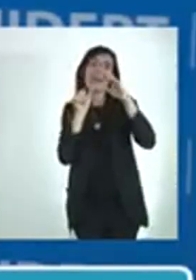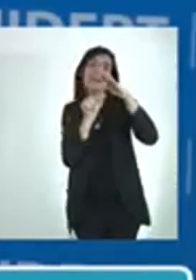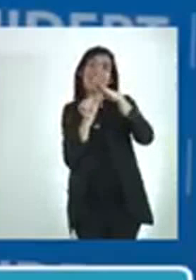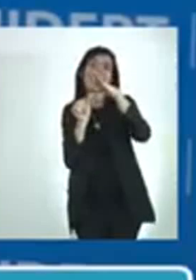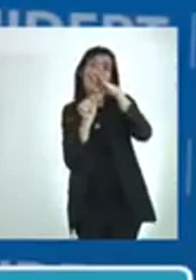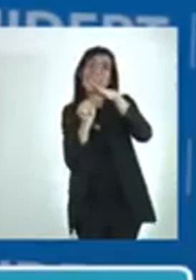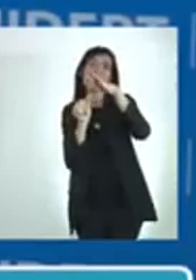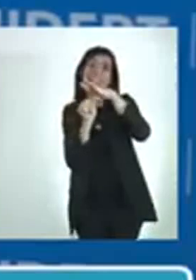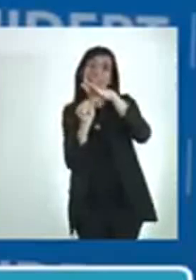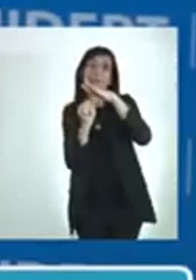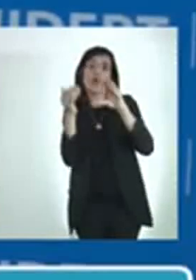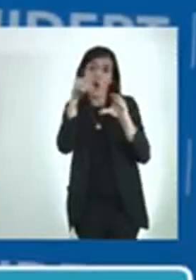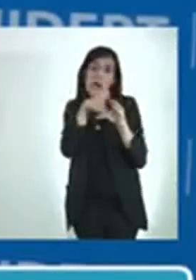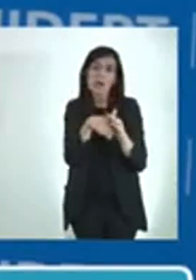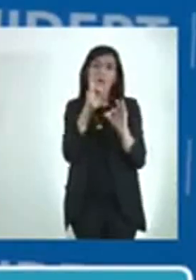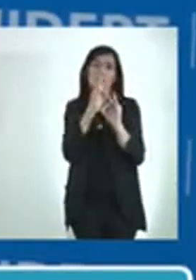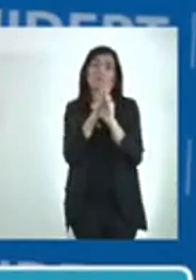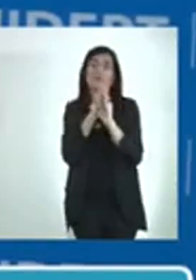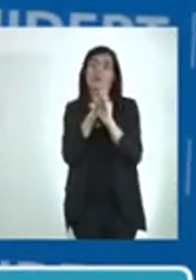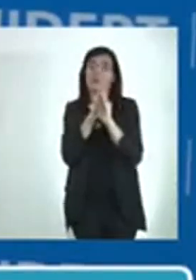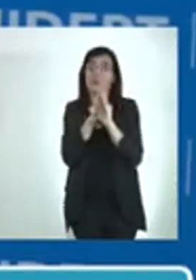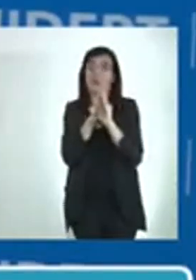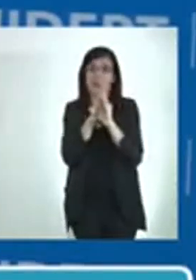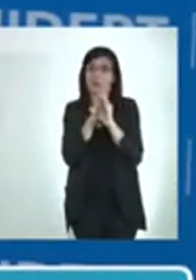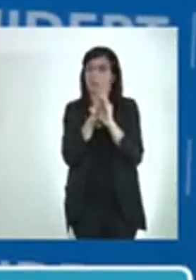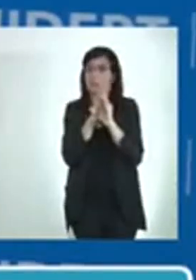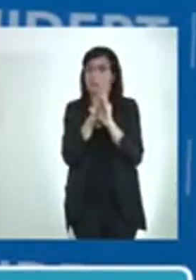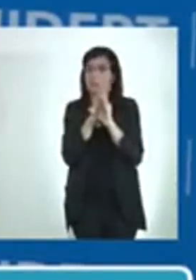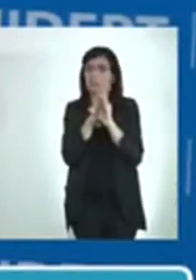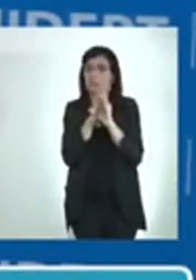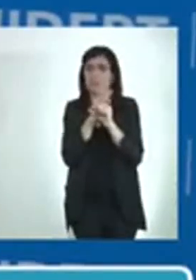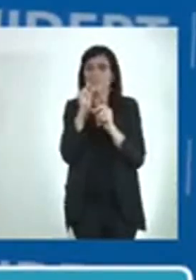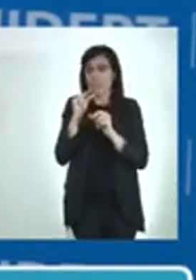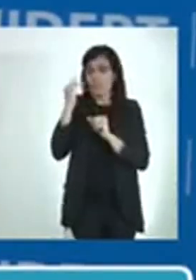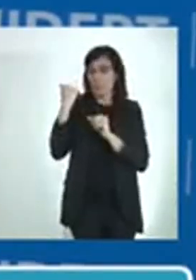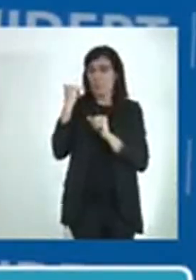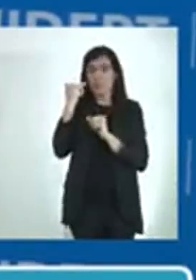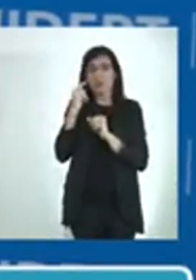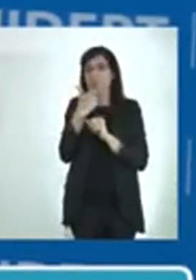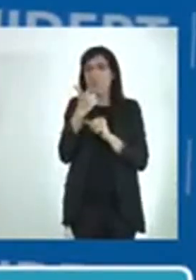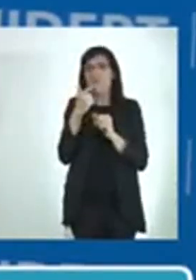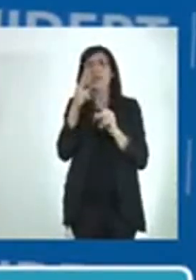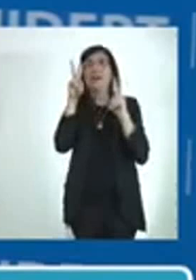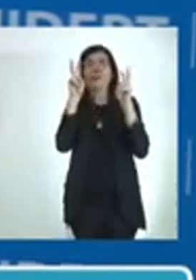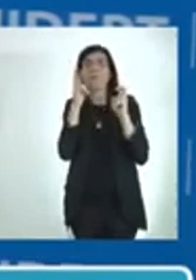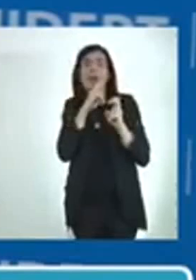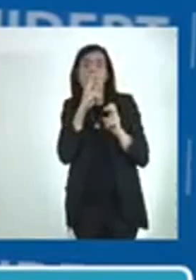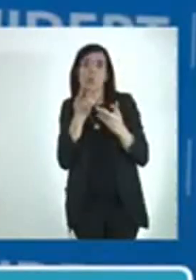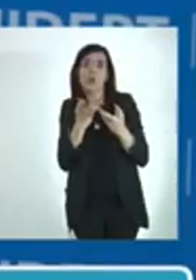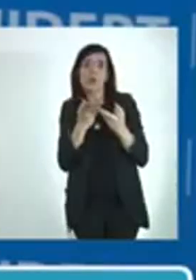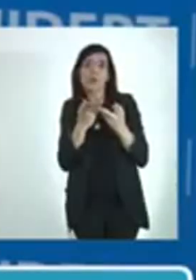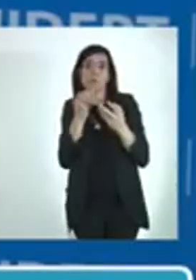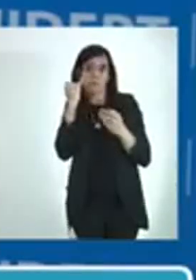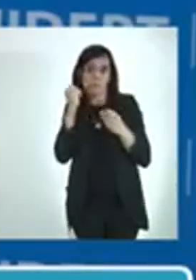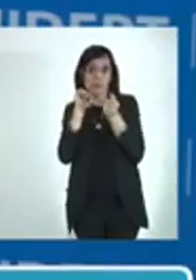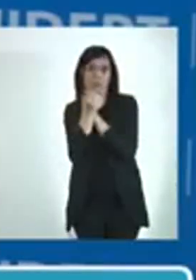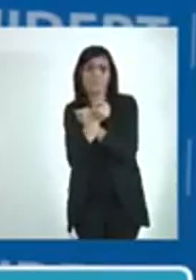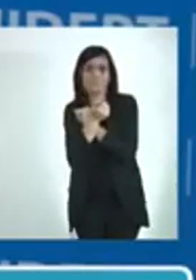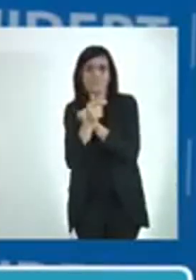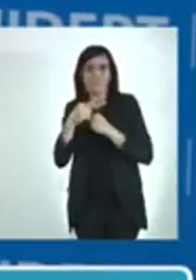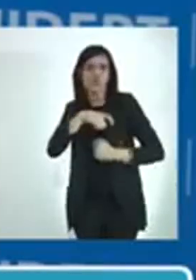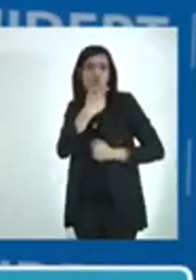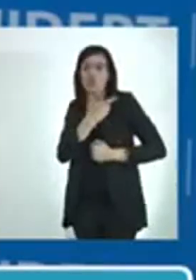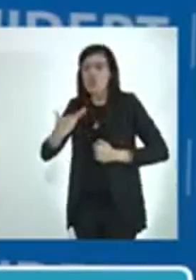que ha conllevado con los años, o sea, visibilizar la problemática social que significa hoy en día y que podamos repensar al interior de las escuelas, pensando en lo